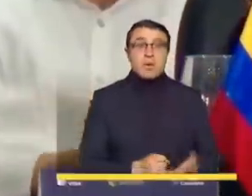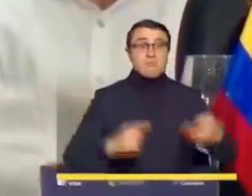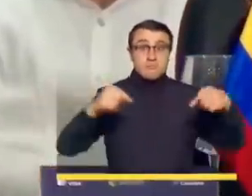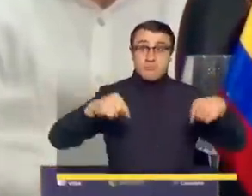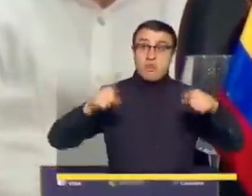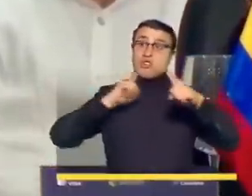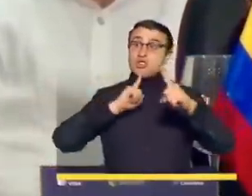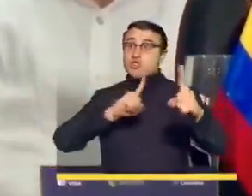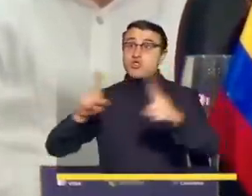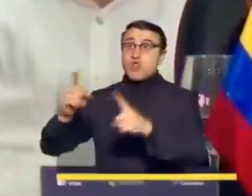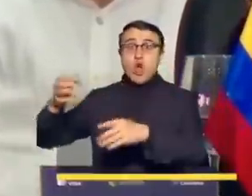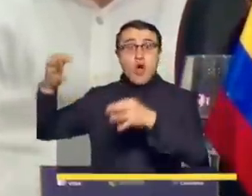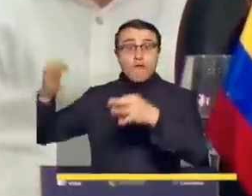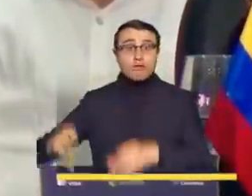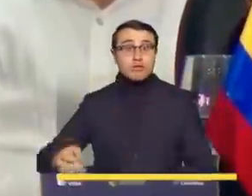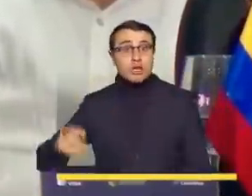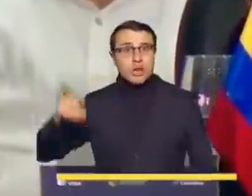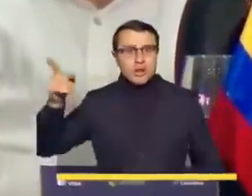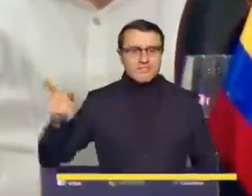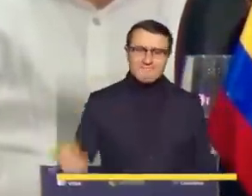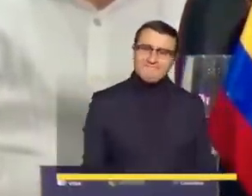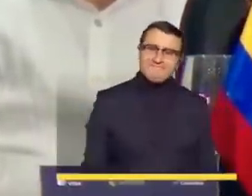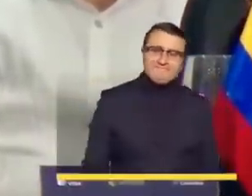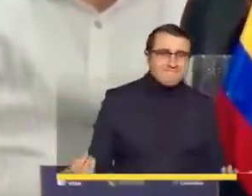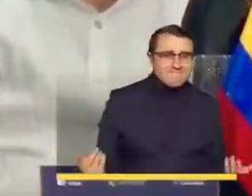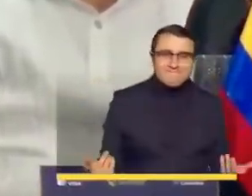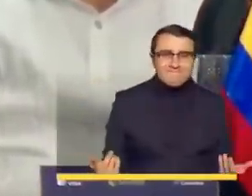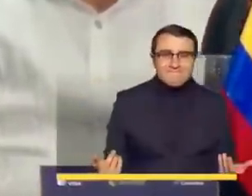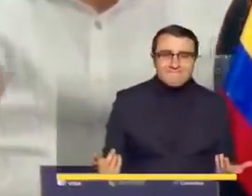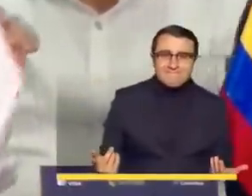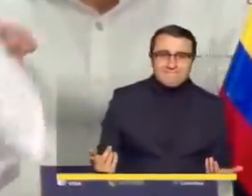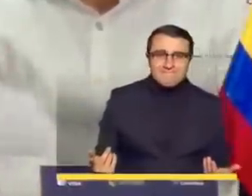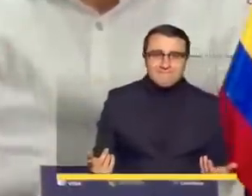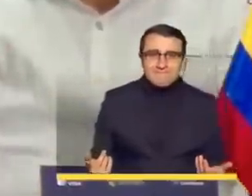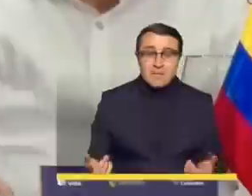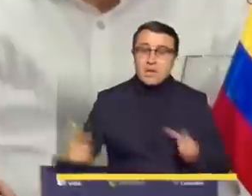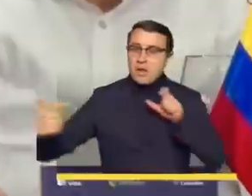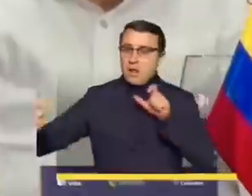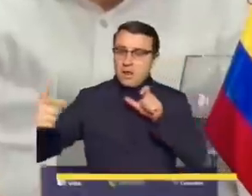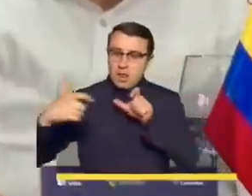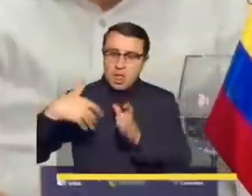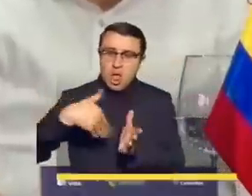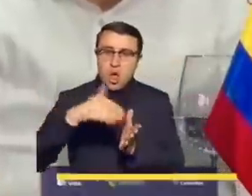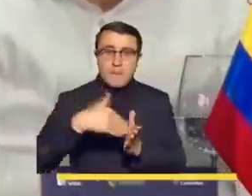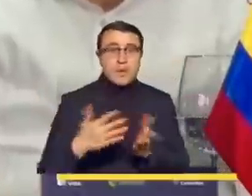oficial. Y miren las cosas que se van produciendo en estos discursos que